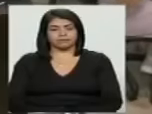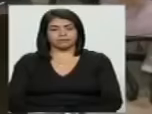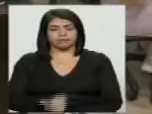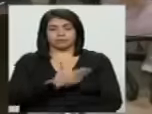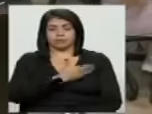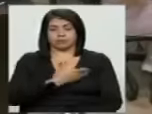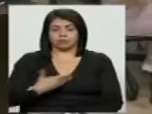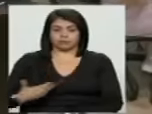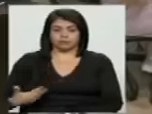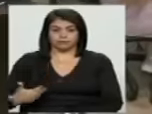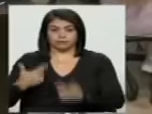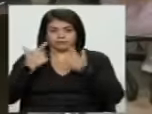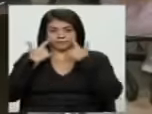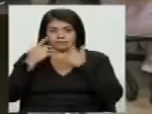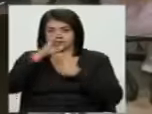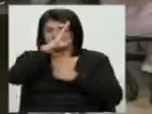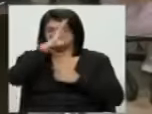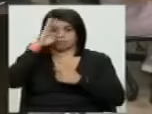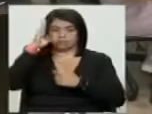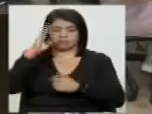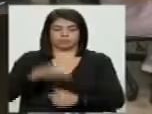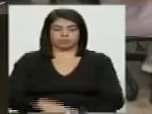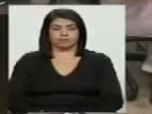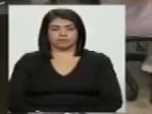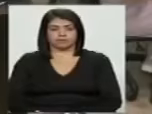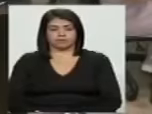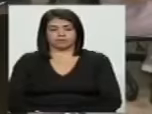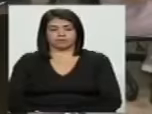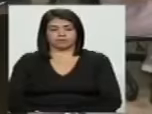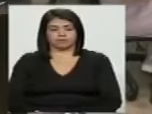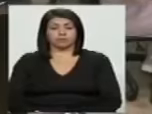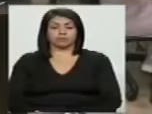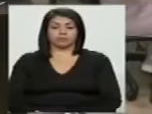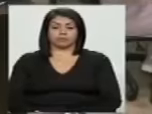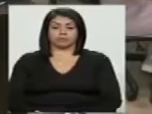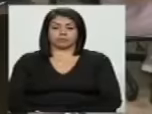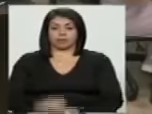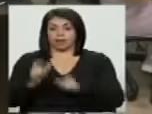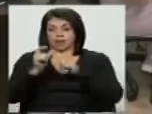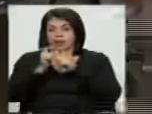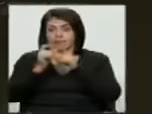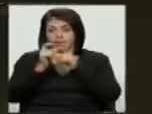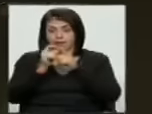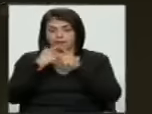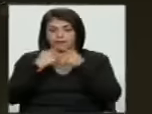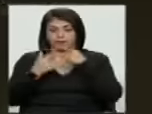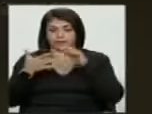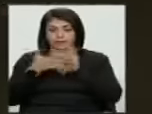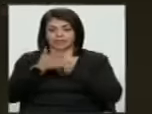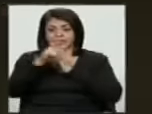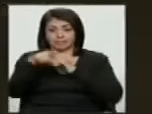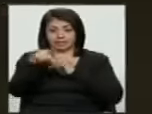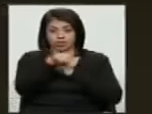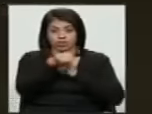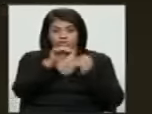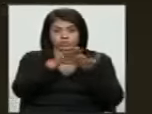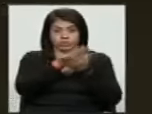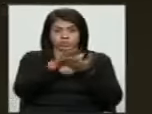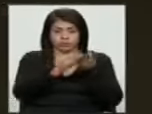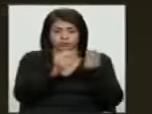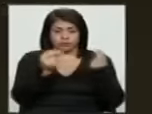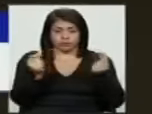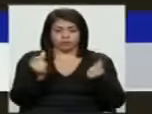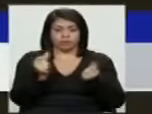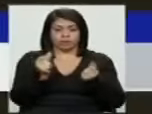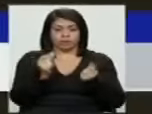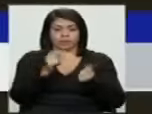Presidente. Adelante, diputado Diosdado Cabello Rondón. O sea, el tema es que si no resolvemos...